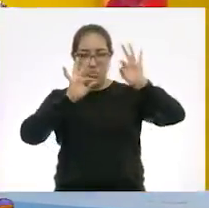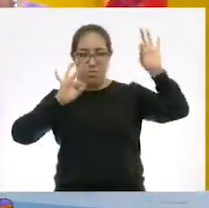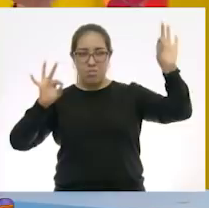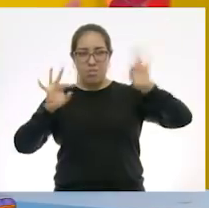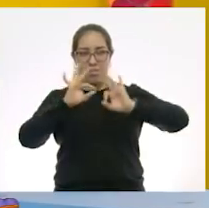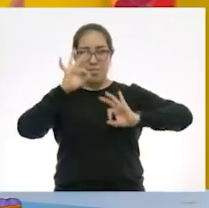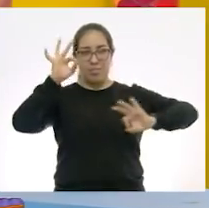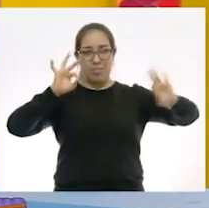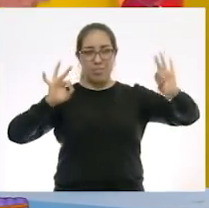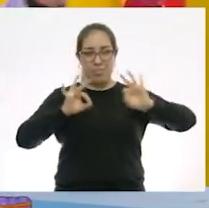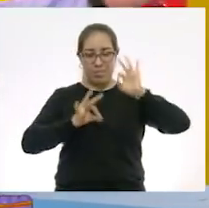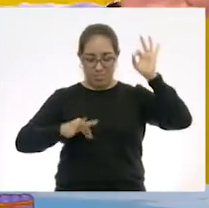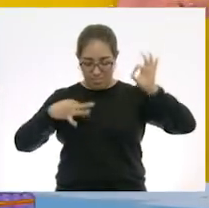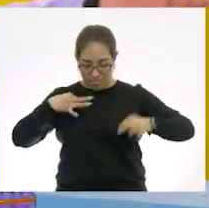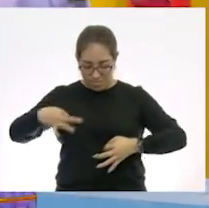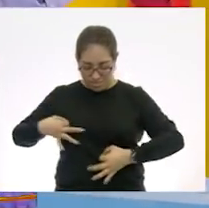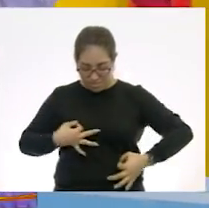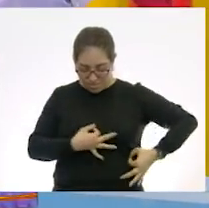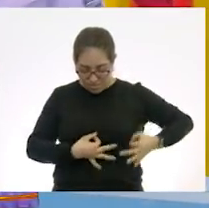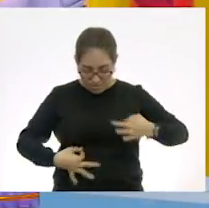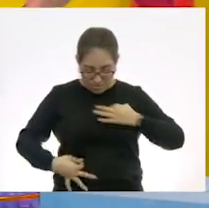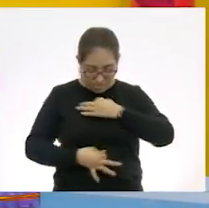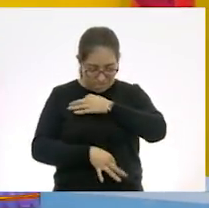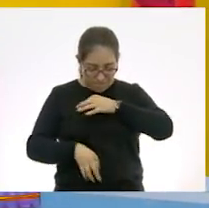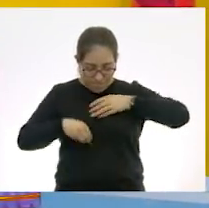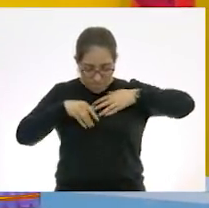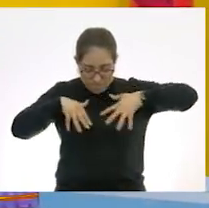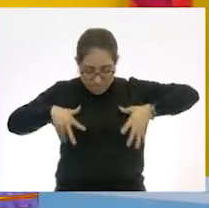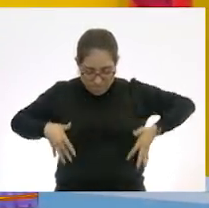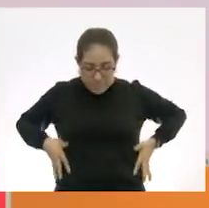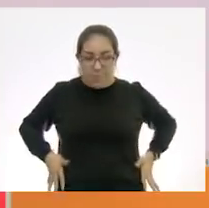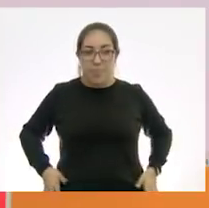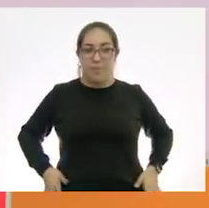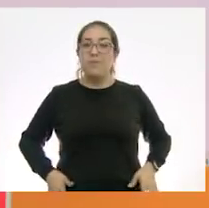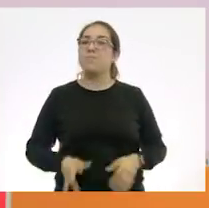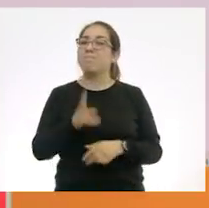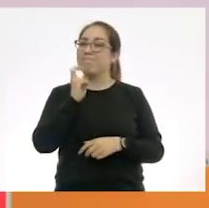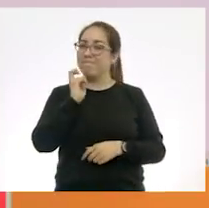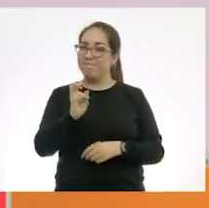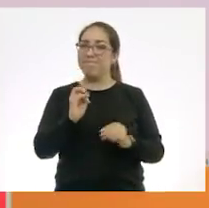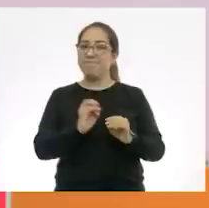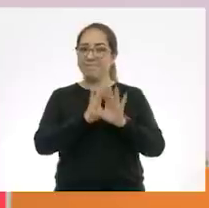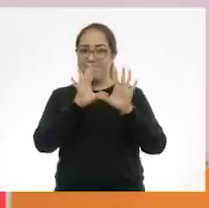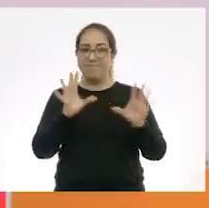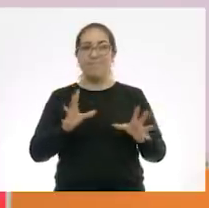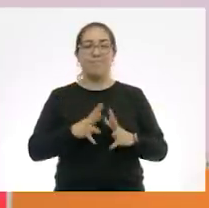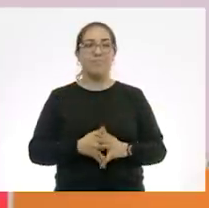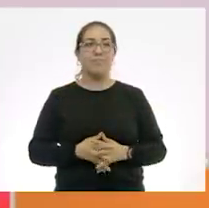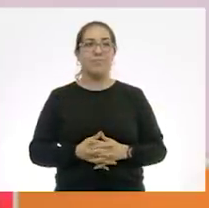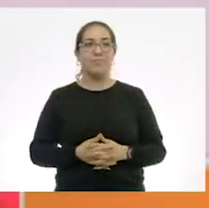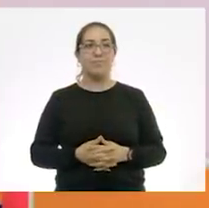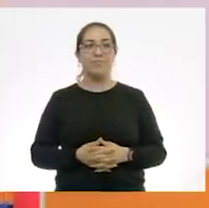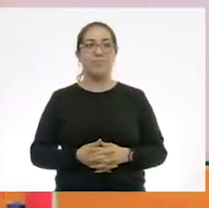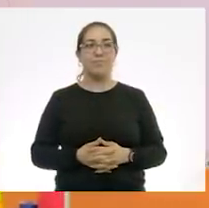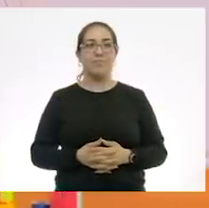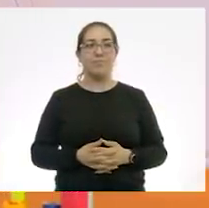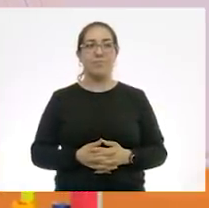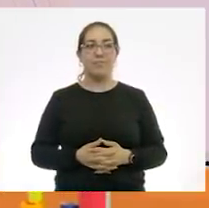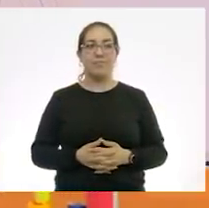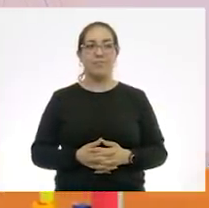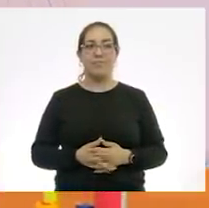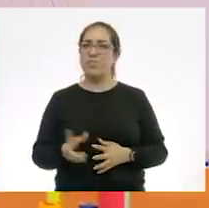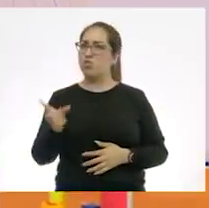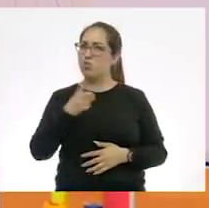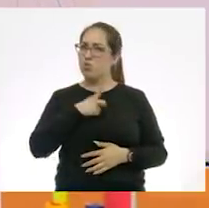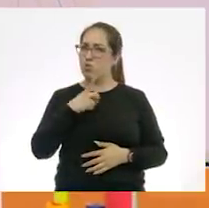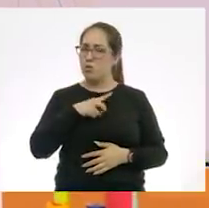van expandiendo a lo largo y ancho de todo nuestro cuerpo. Claro que sí. Claro, pero también el cerebro. Venas. ¿Perdón? ¿Solo las